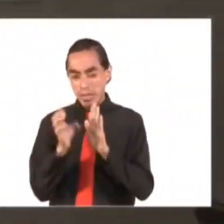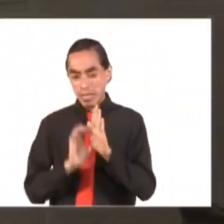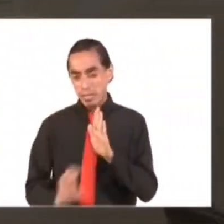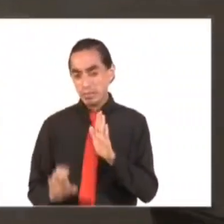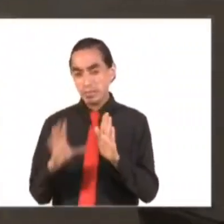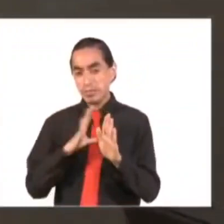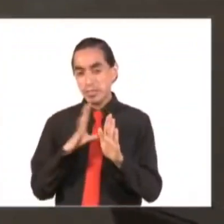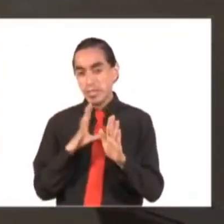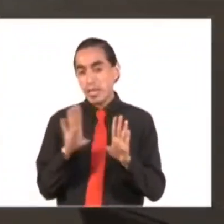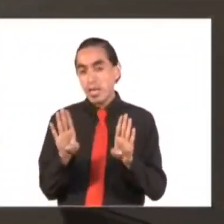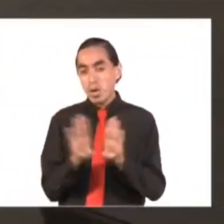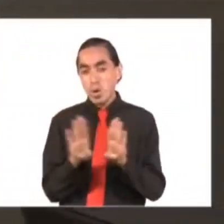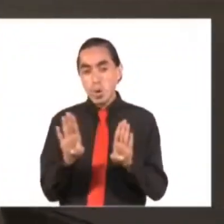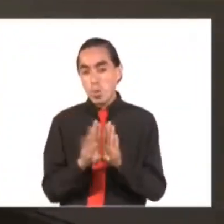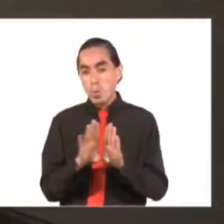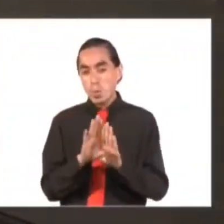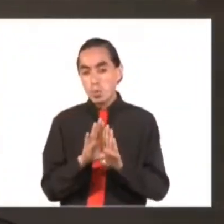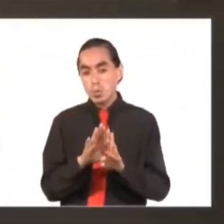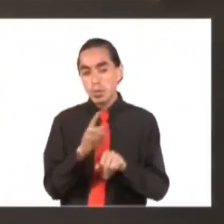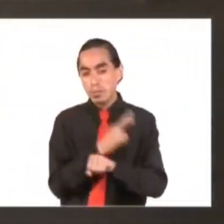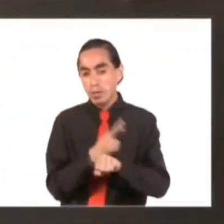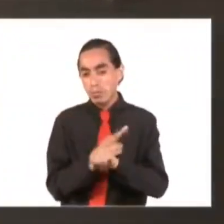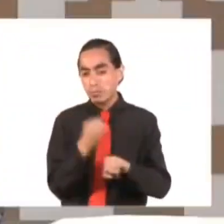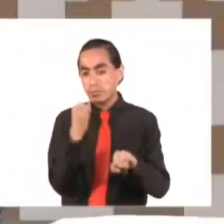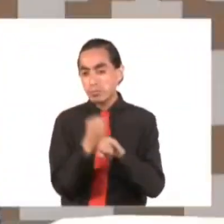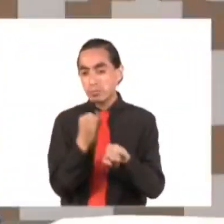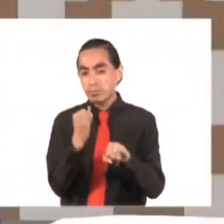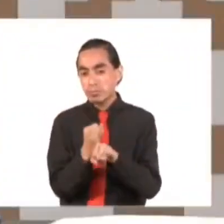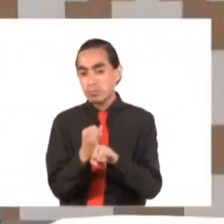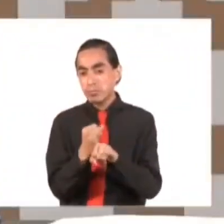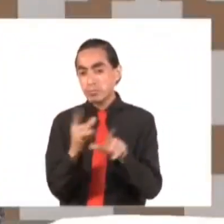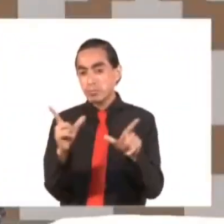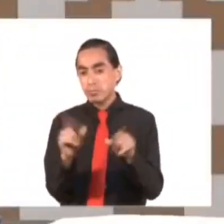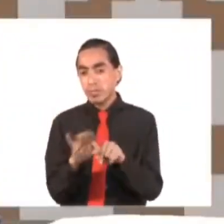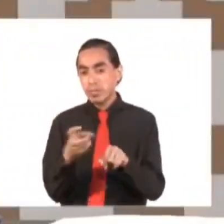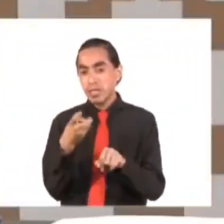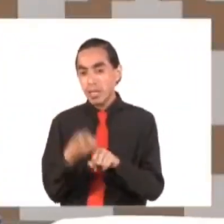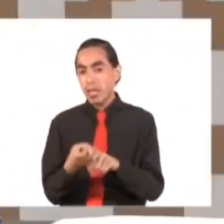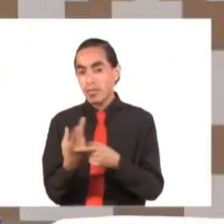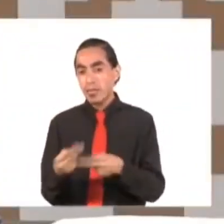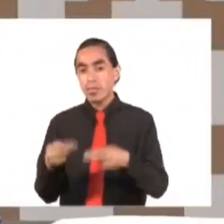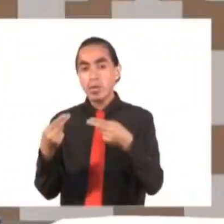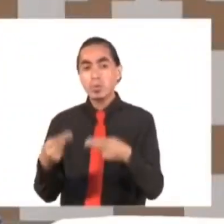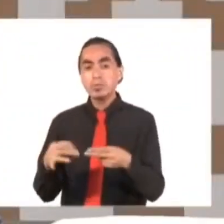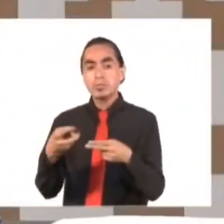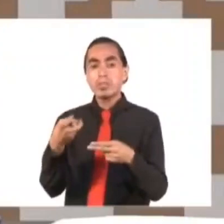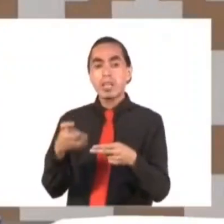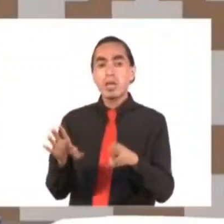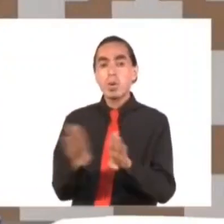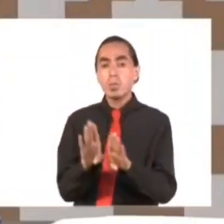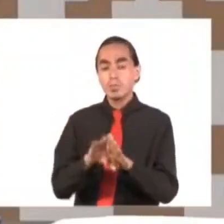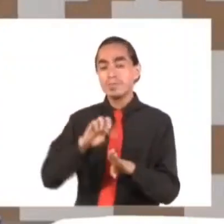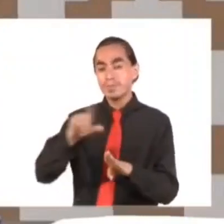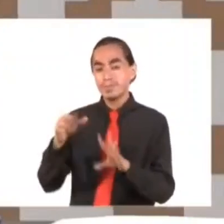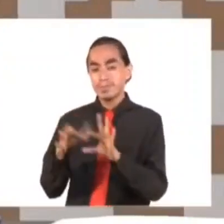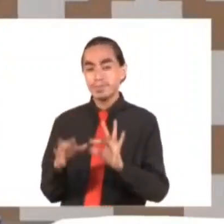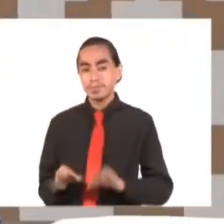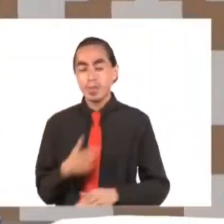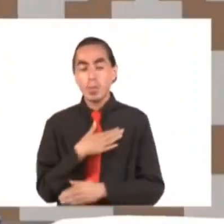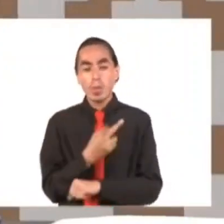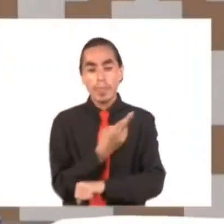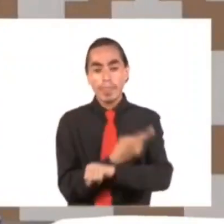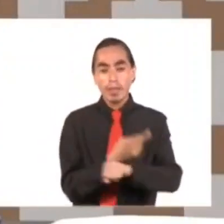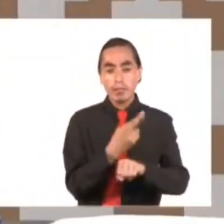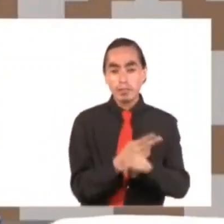particular, que es cómo hemos digitalizado y simplificado todo lo que involucre la operación de negocios en esta ciudad. Para simplificar trámites hay